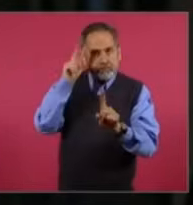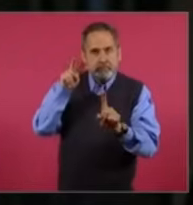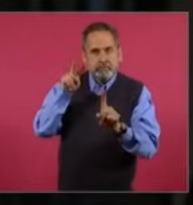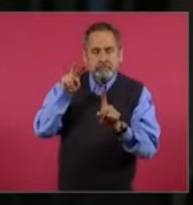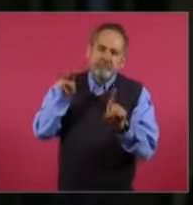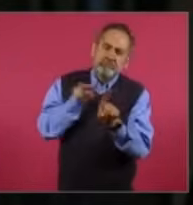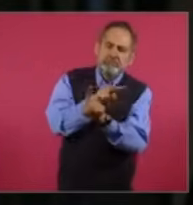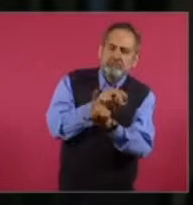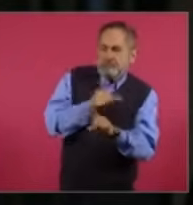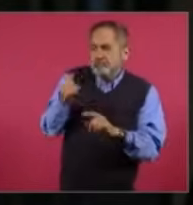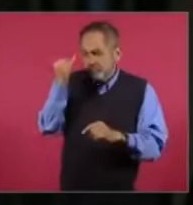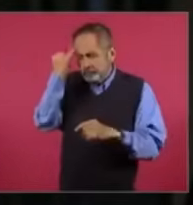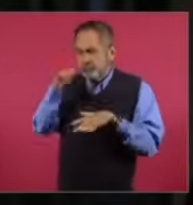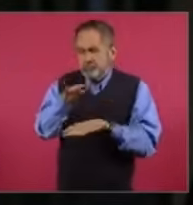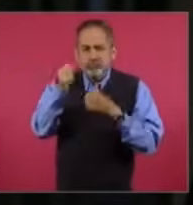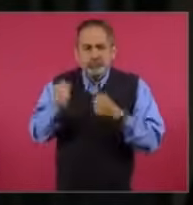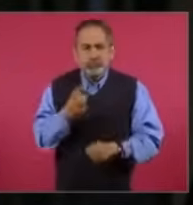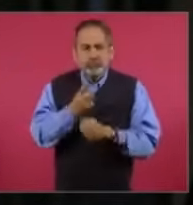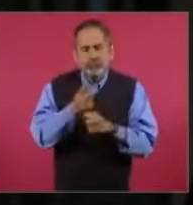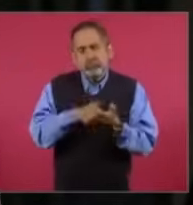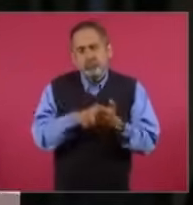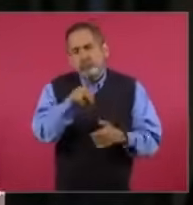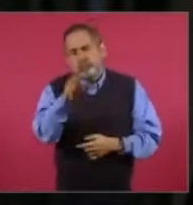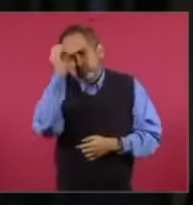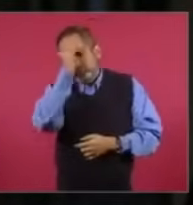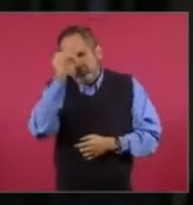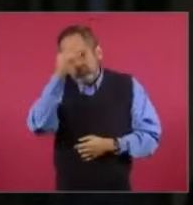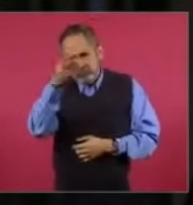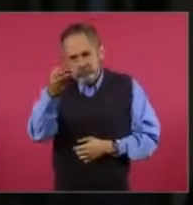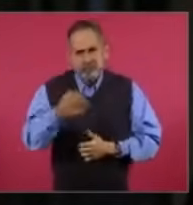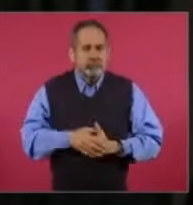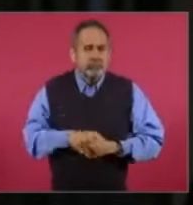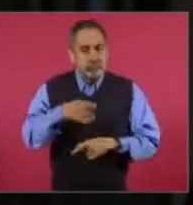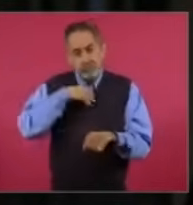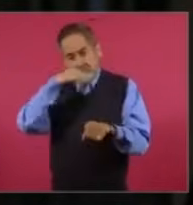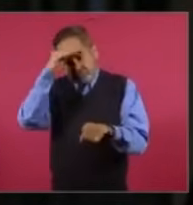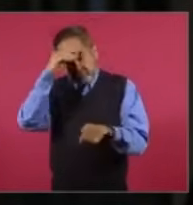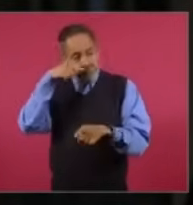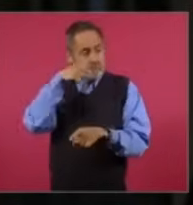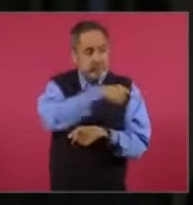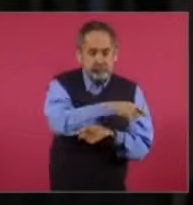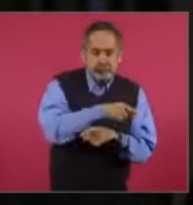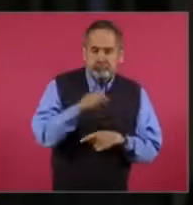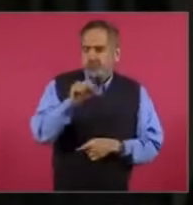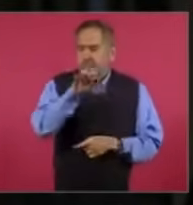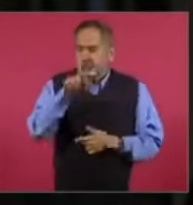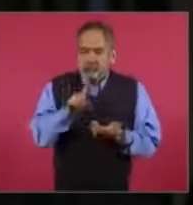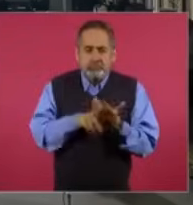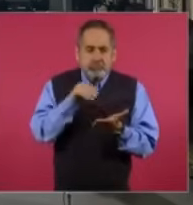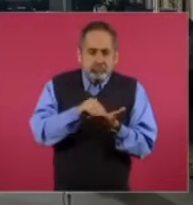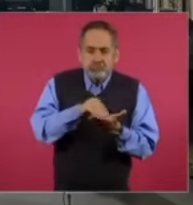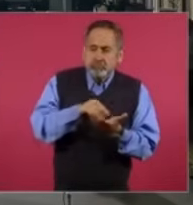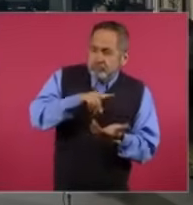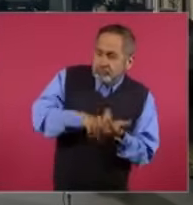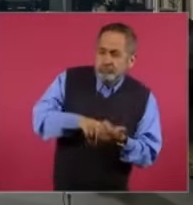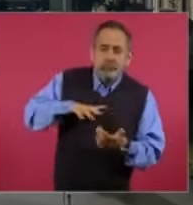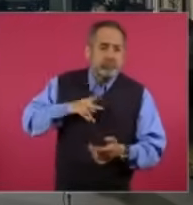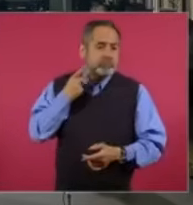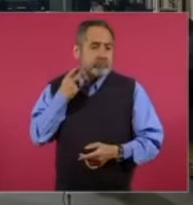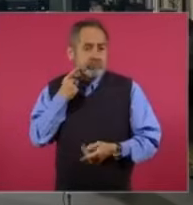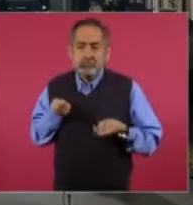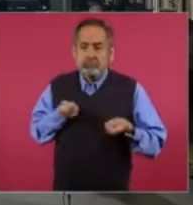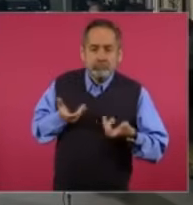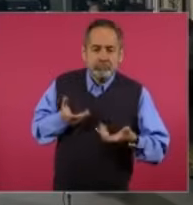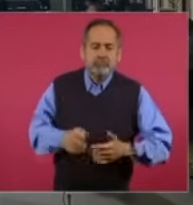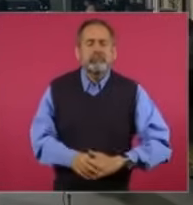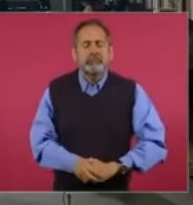¿Su opinión, presidente, al respecto, y consideraría que la ministra sigue haciendo política con este tema?